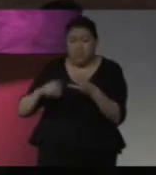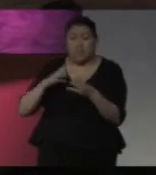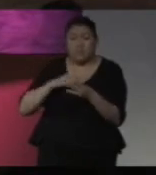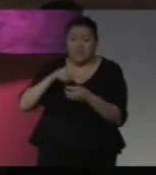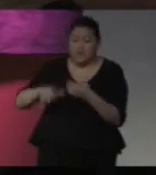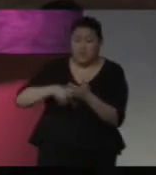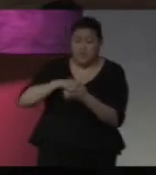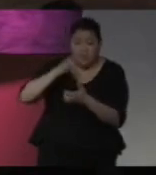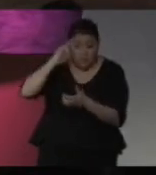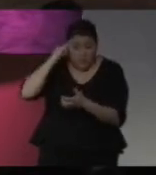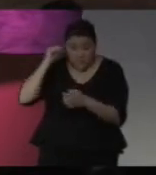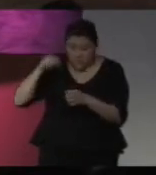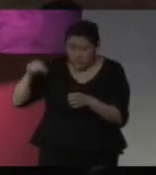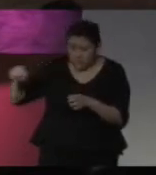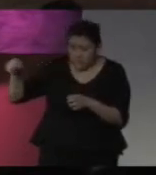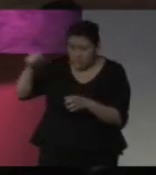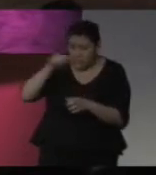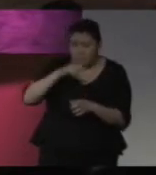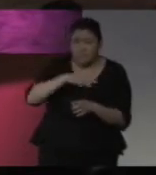indígenas sobre todo.